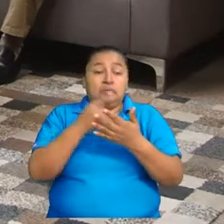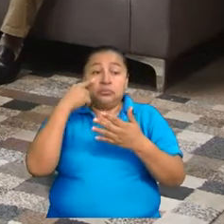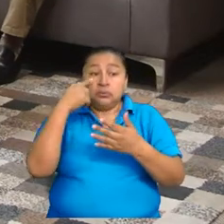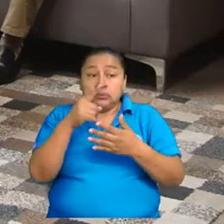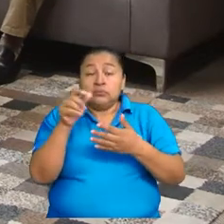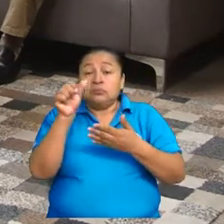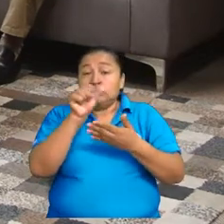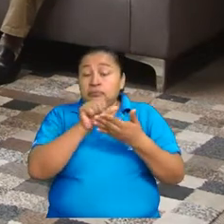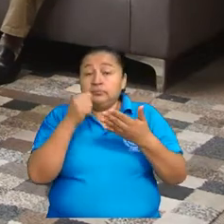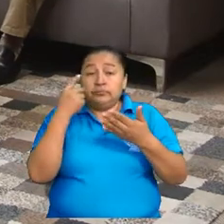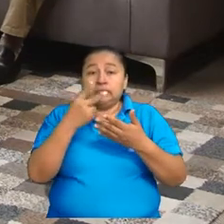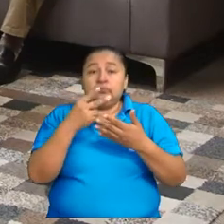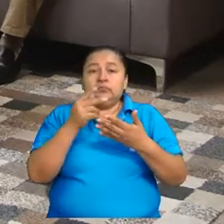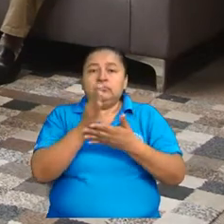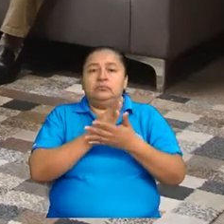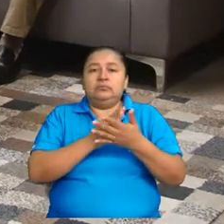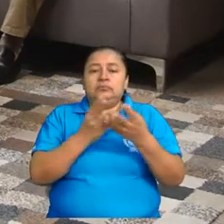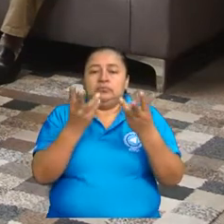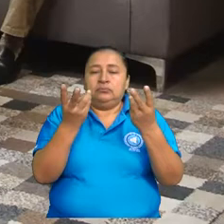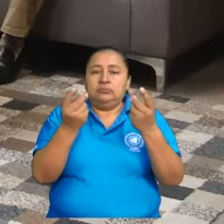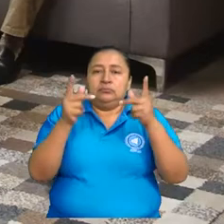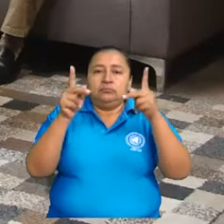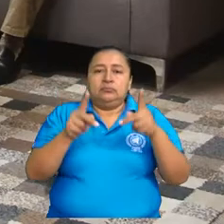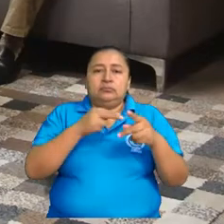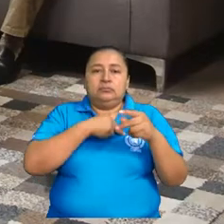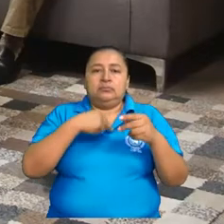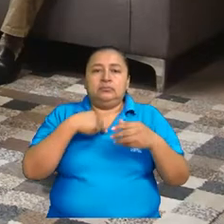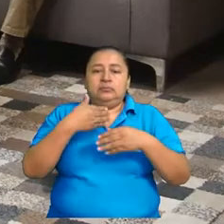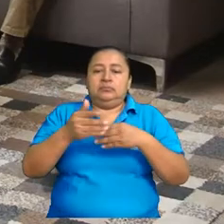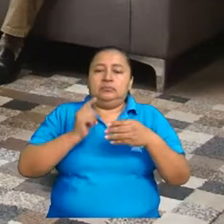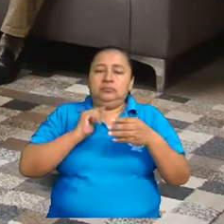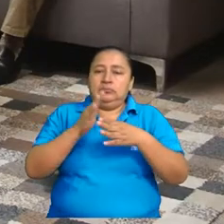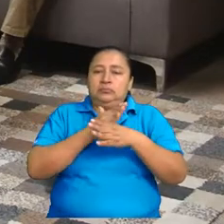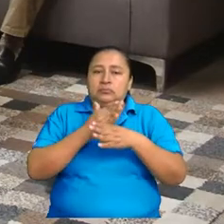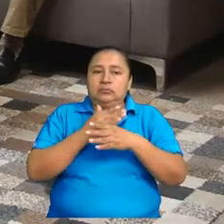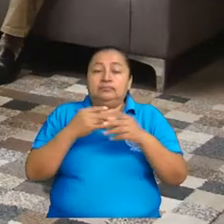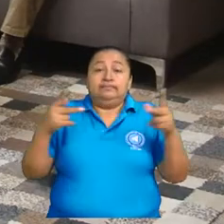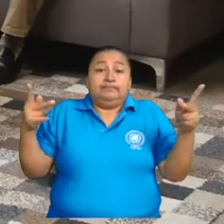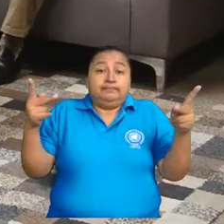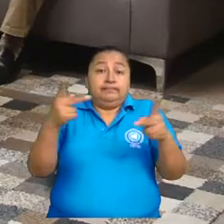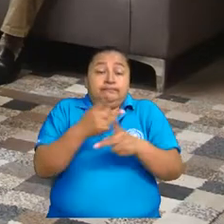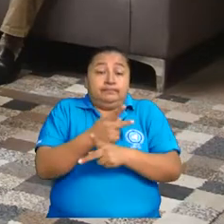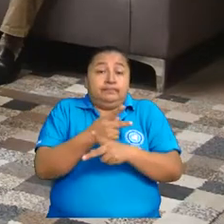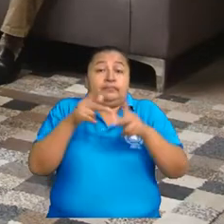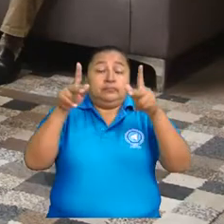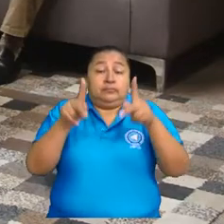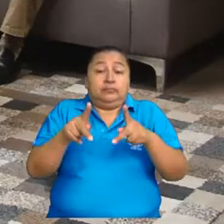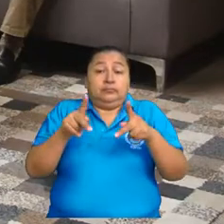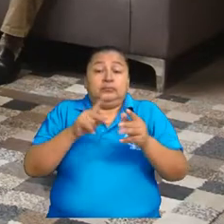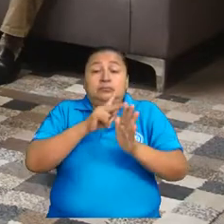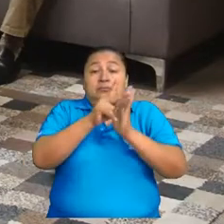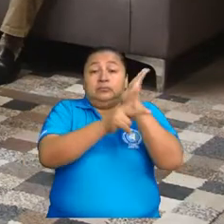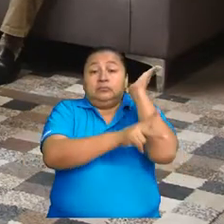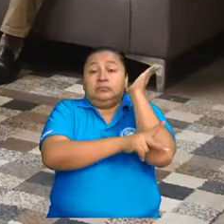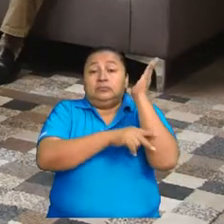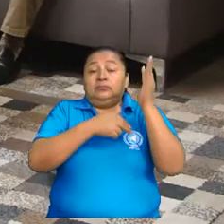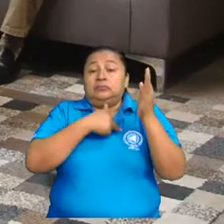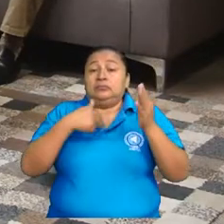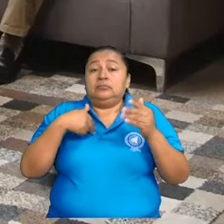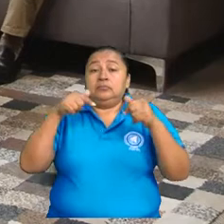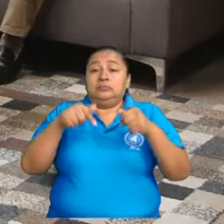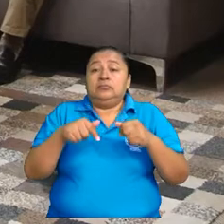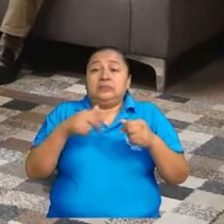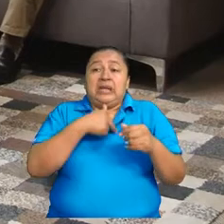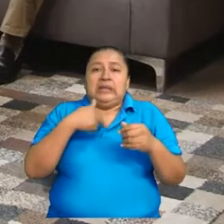donde dicen de que los cálculos que se hacen han sido tan extremos que a la gente, a los países, lo han expuesto a